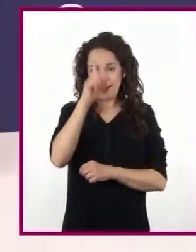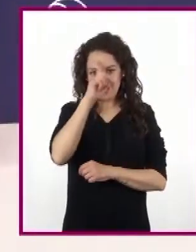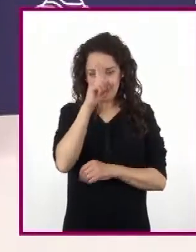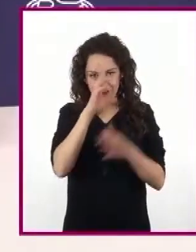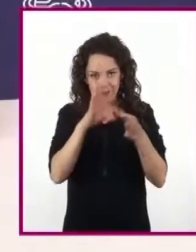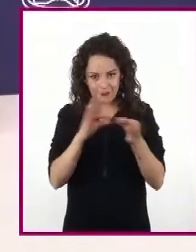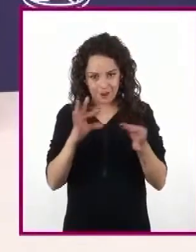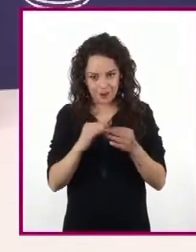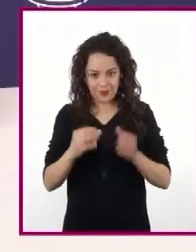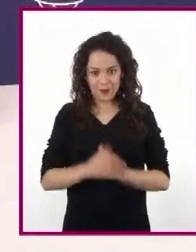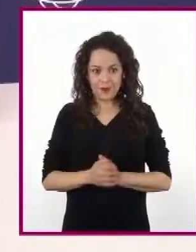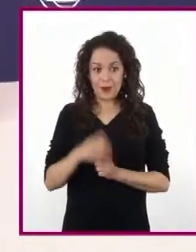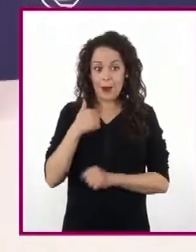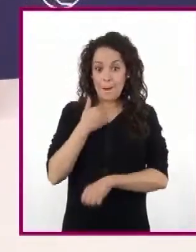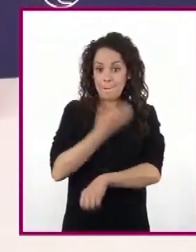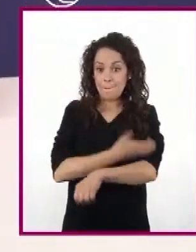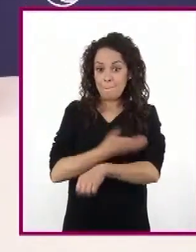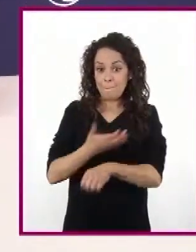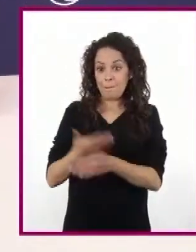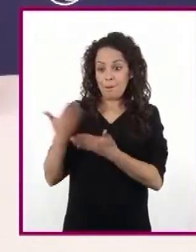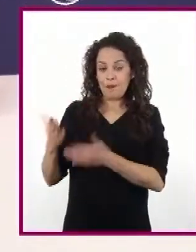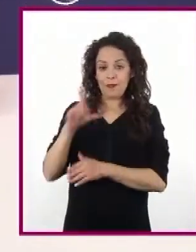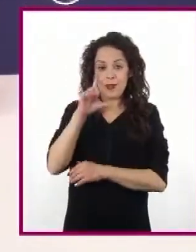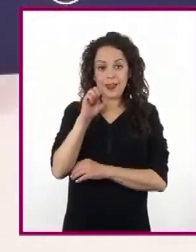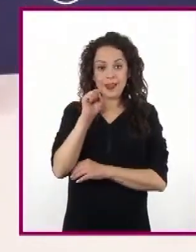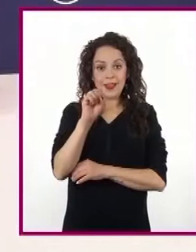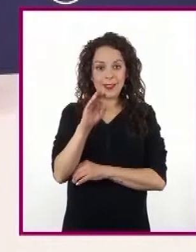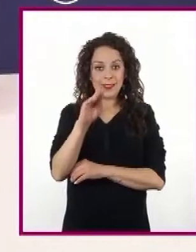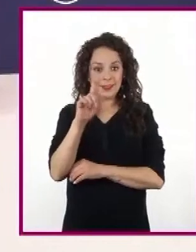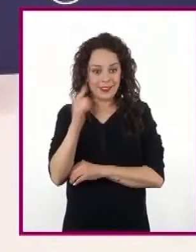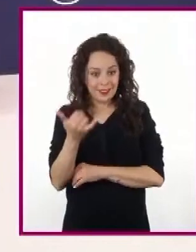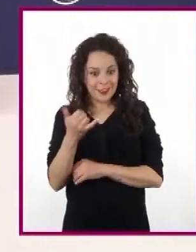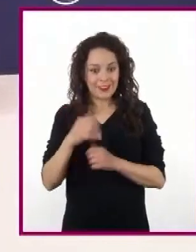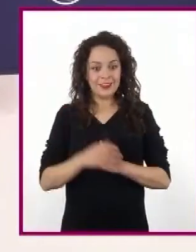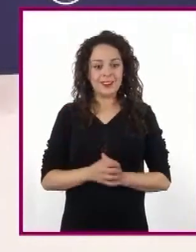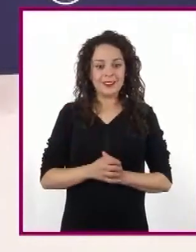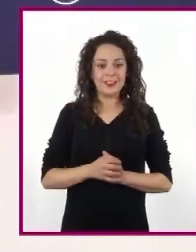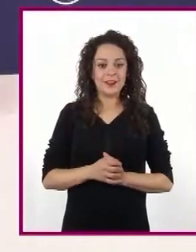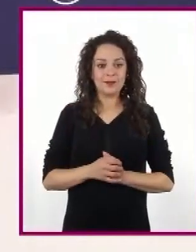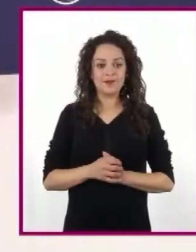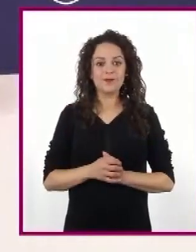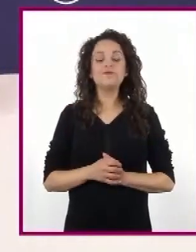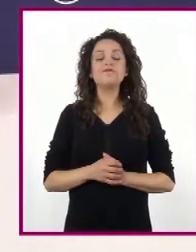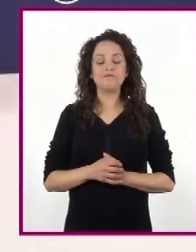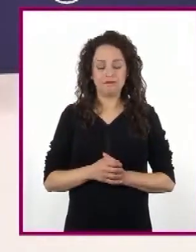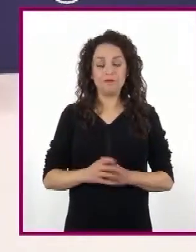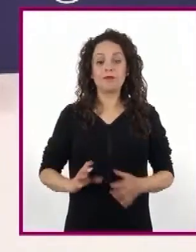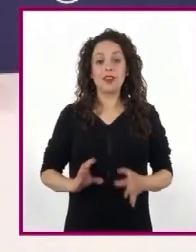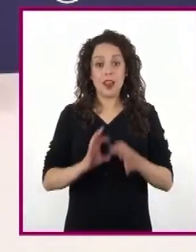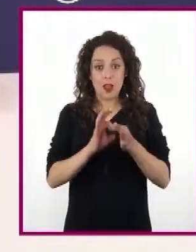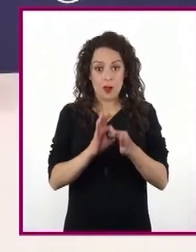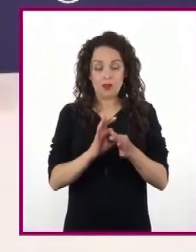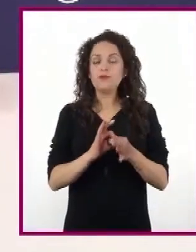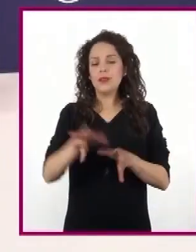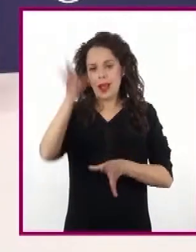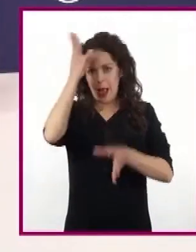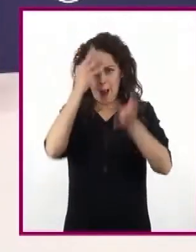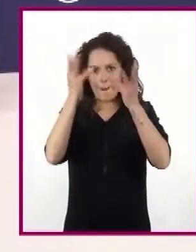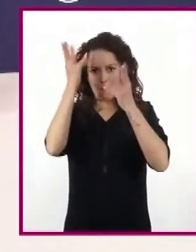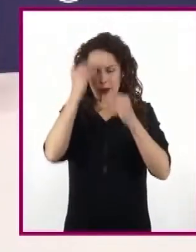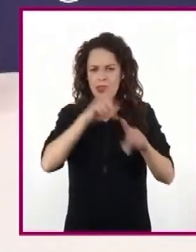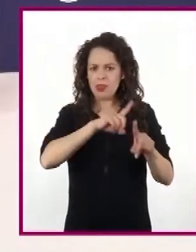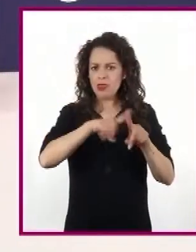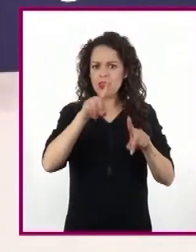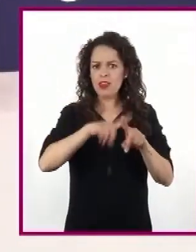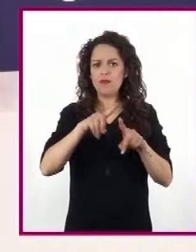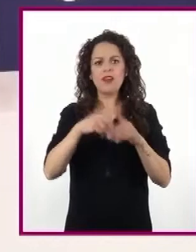Mendívil, quien nos apoyará en algunas secciones. Soy Leslie. Estaremos trabajando y aprendiendo mucho sobre los